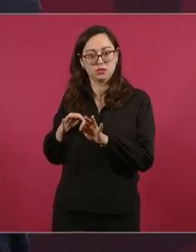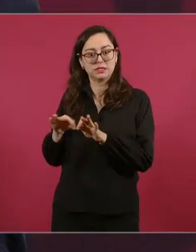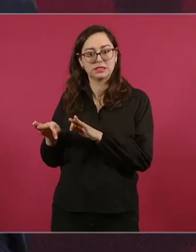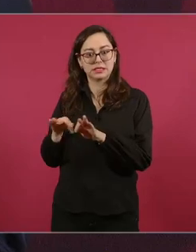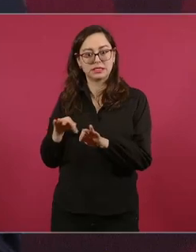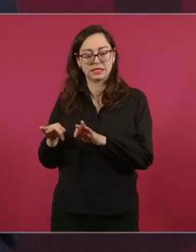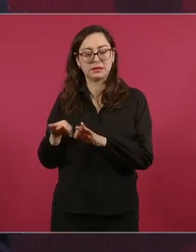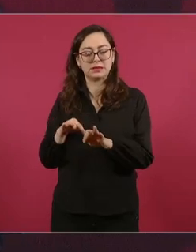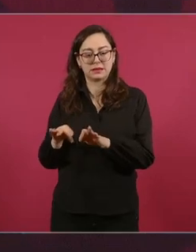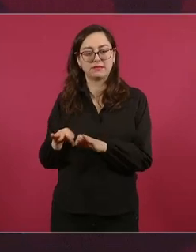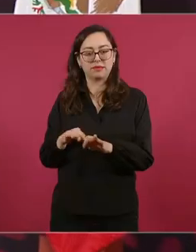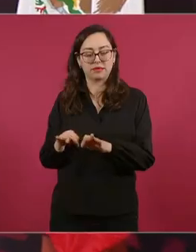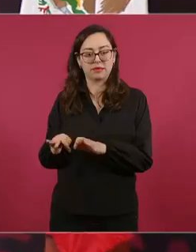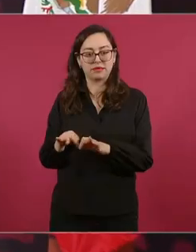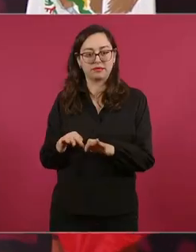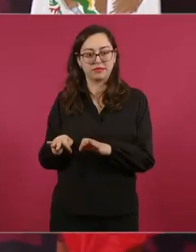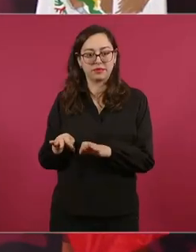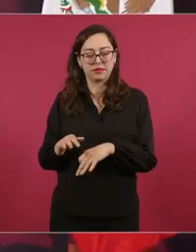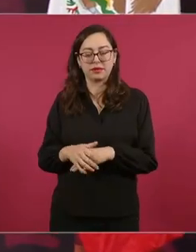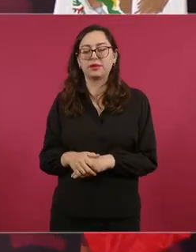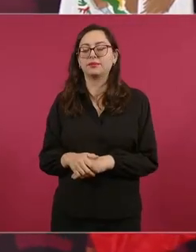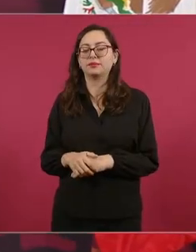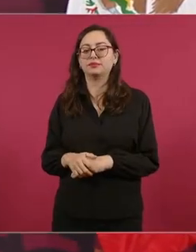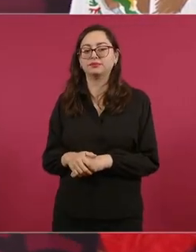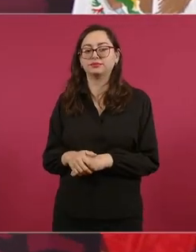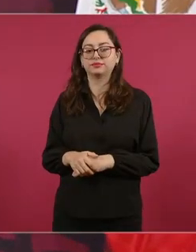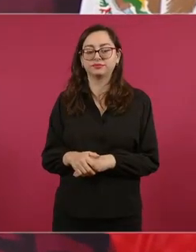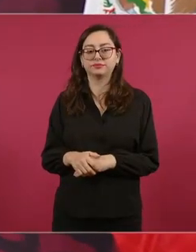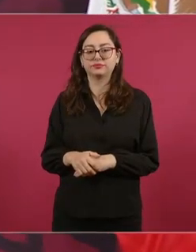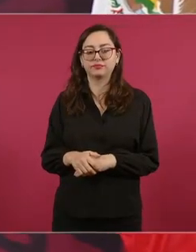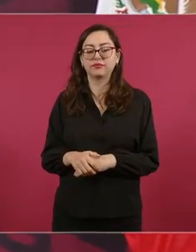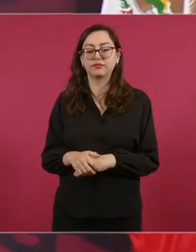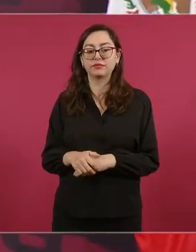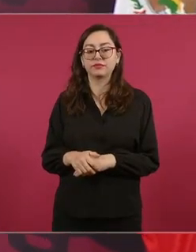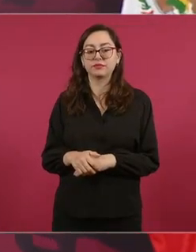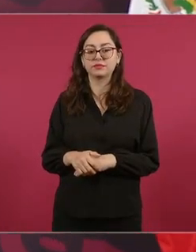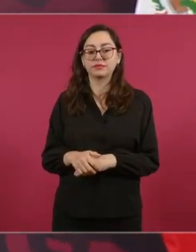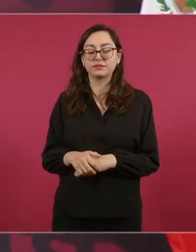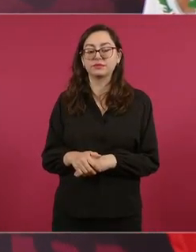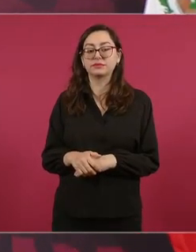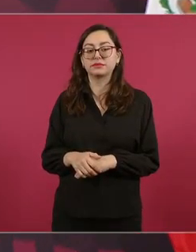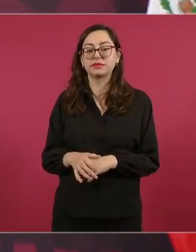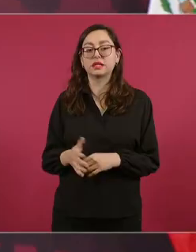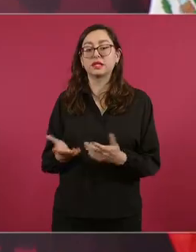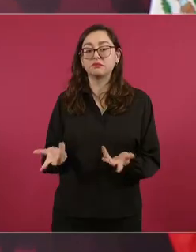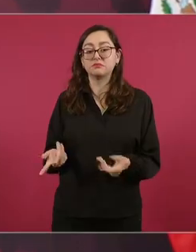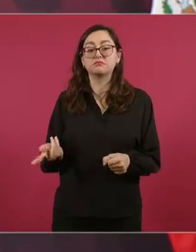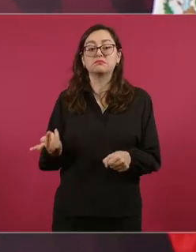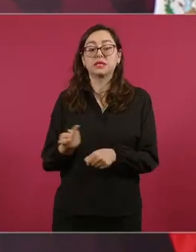va a verlo con el hijo de Miguel de la Madrid,